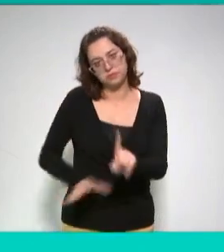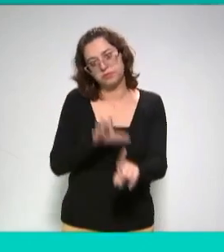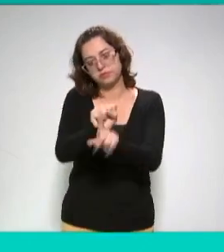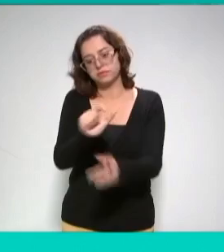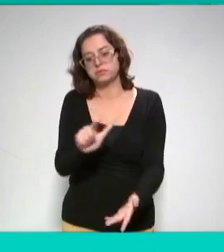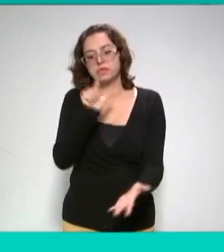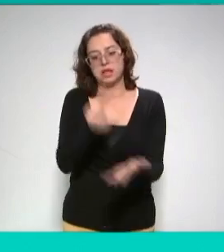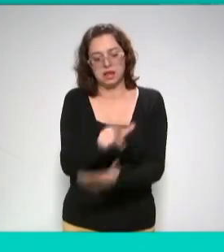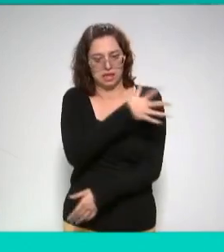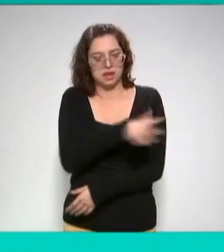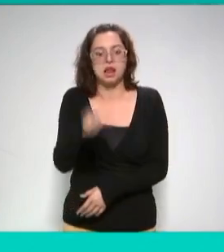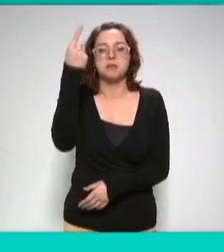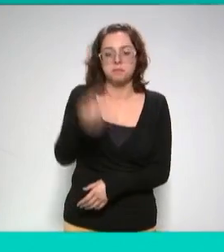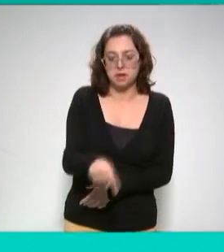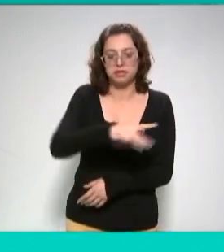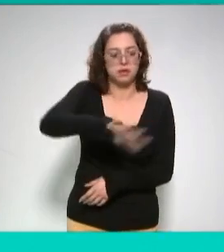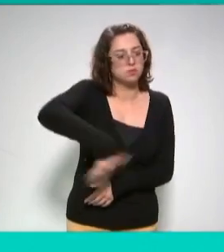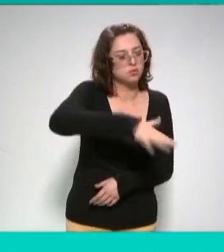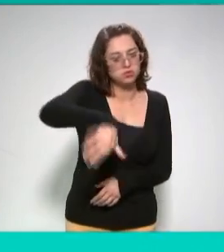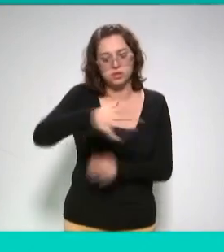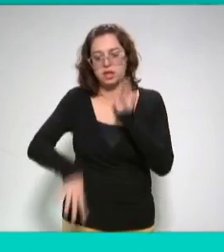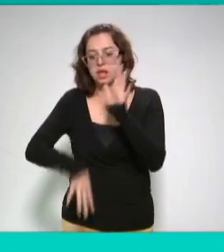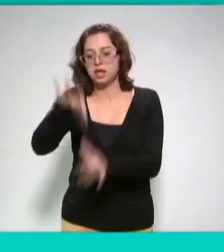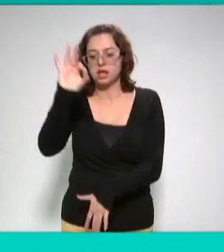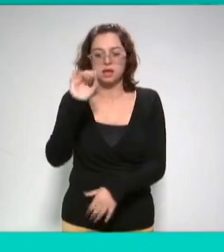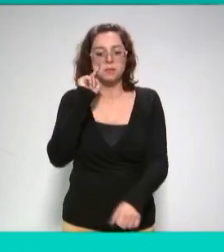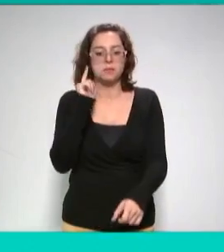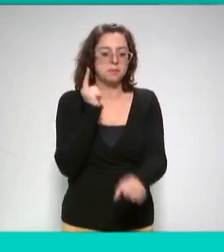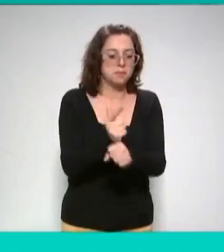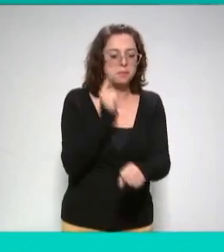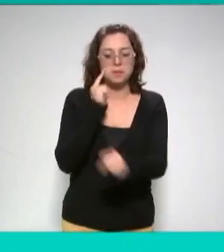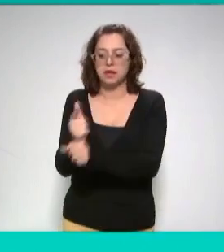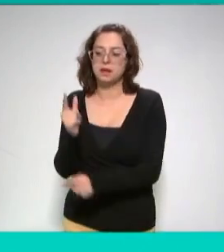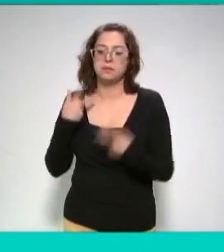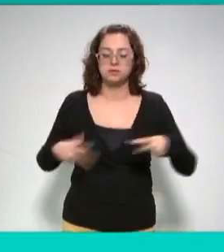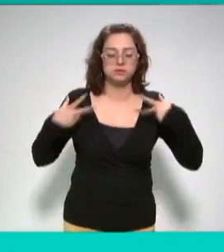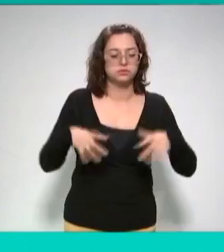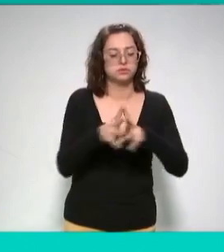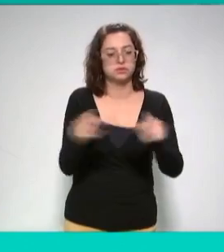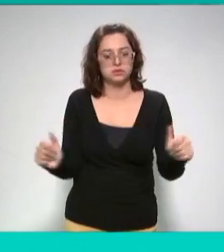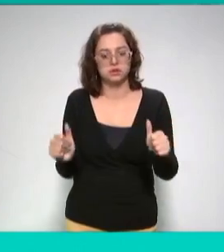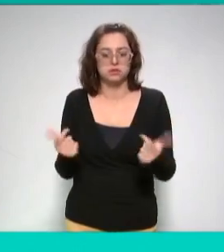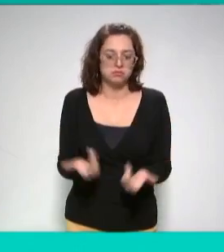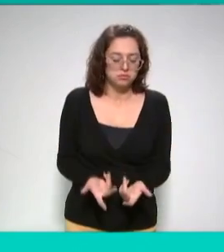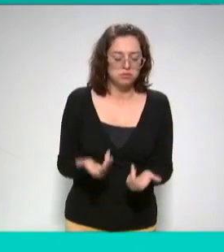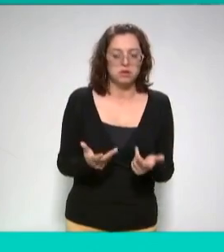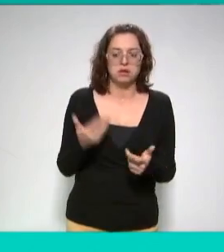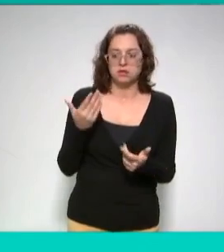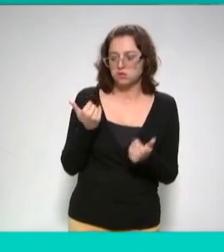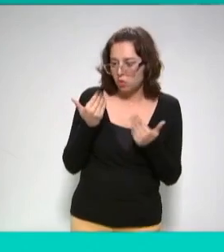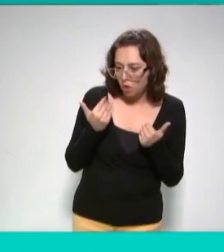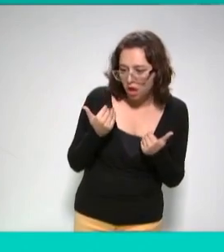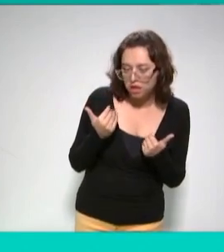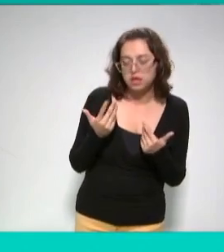Ley General de la Materia para la búsqueda, localización e identificación de personas desaparecidas y no localizadas,